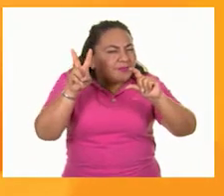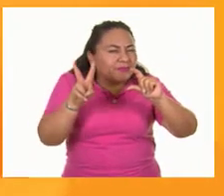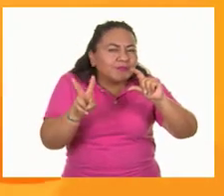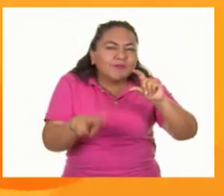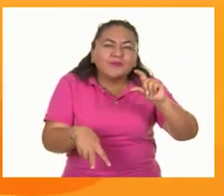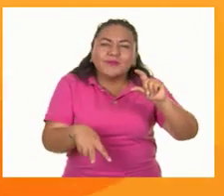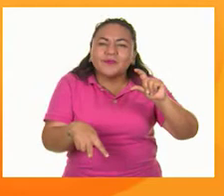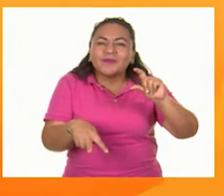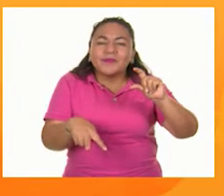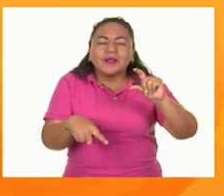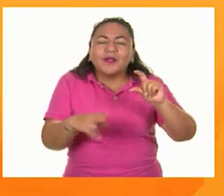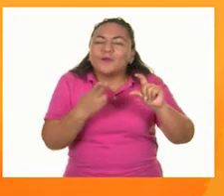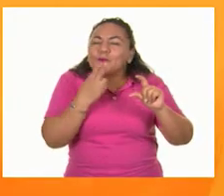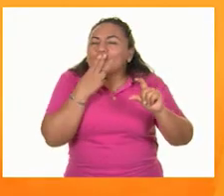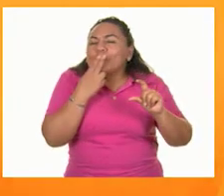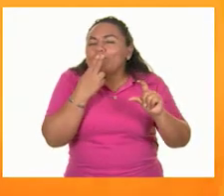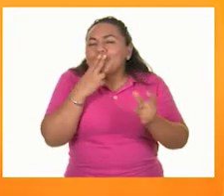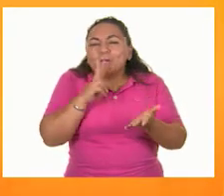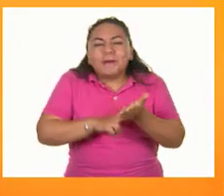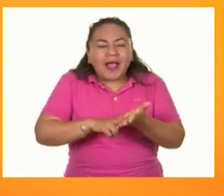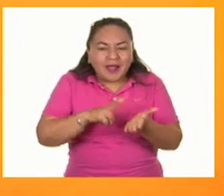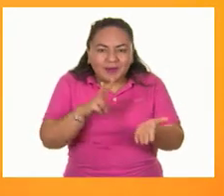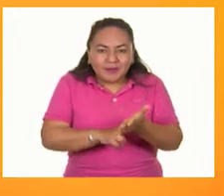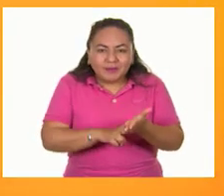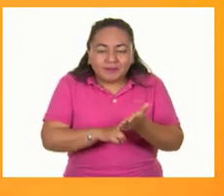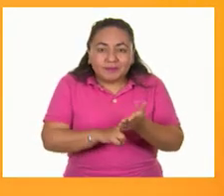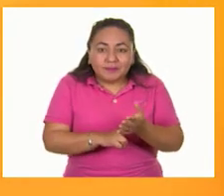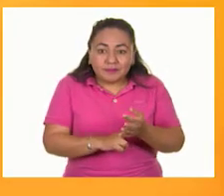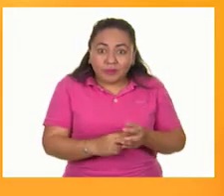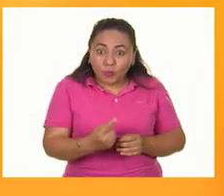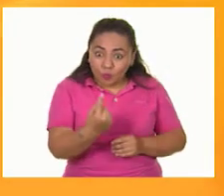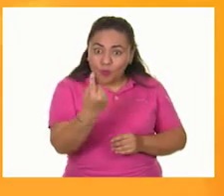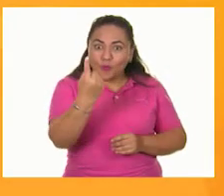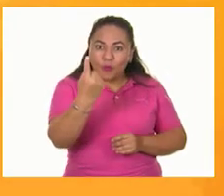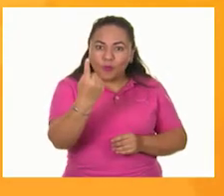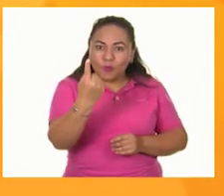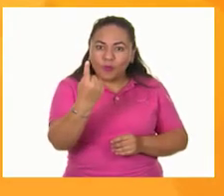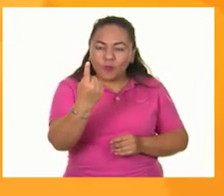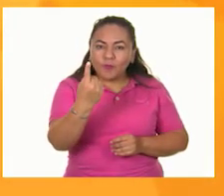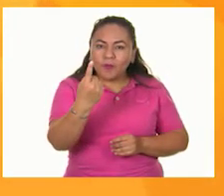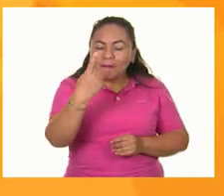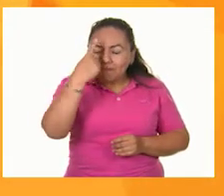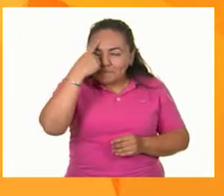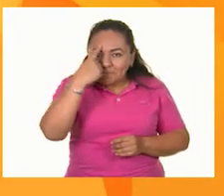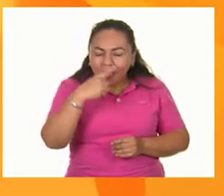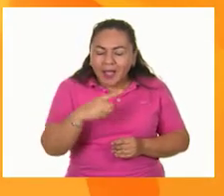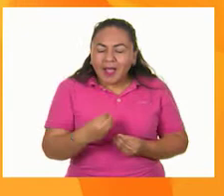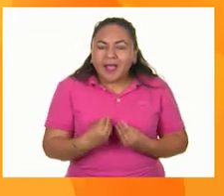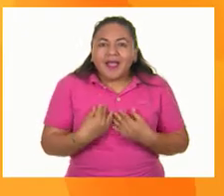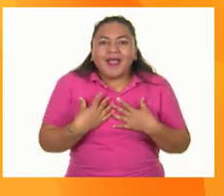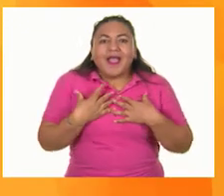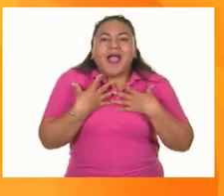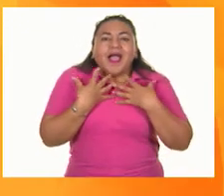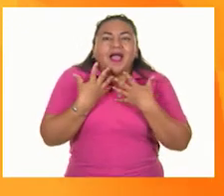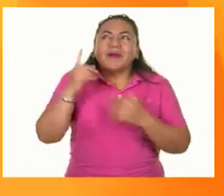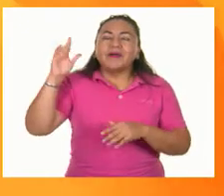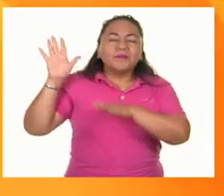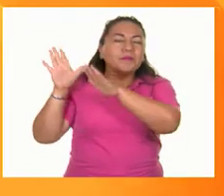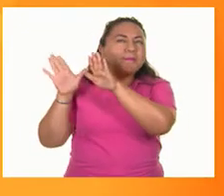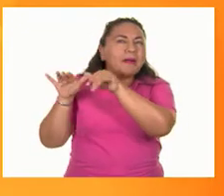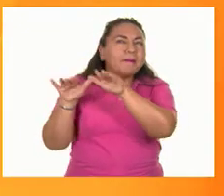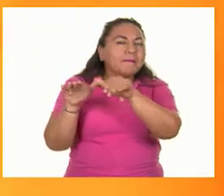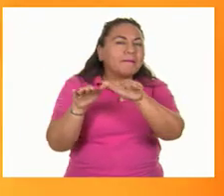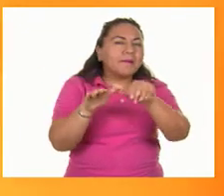auténticos tesoros. Tan solo uno basta para enriquecer el instante que pasa